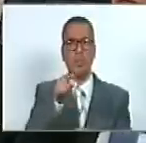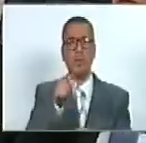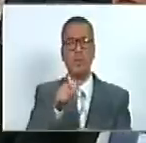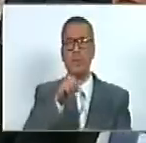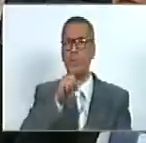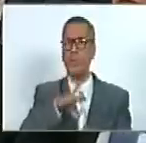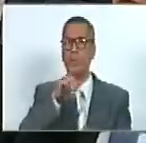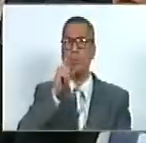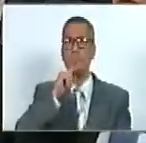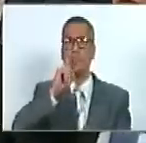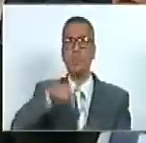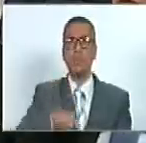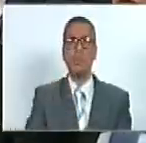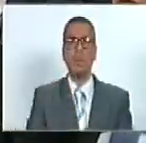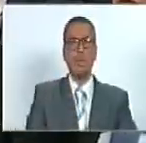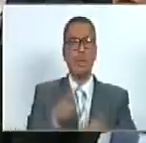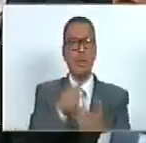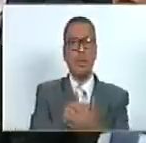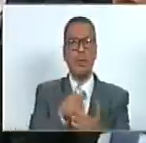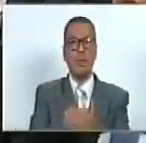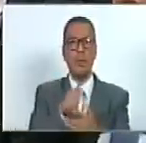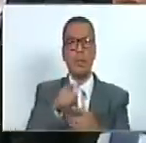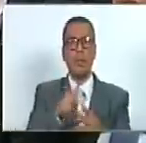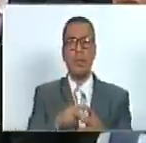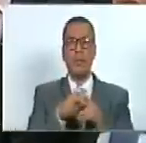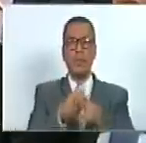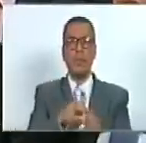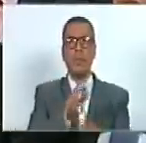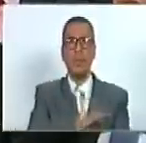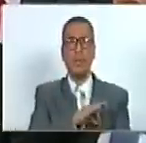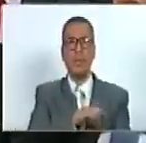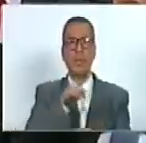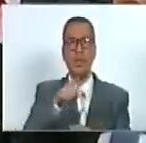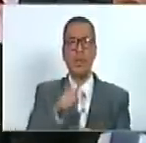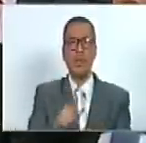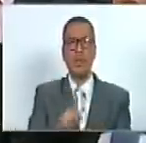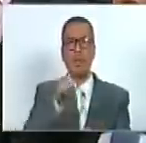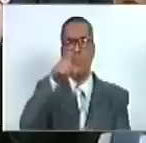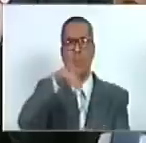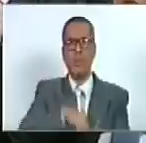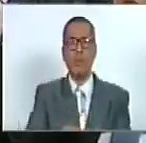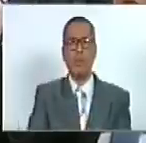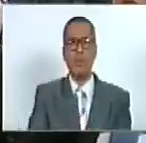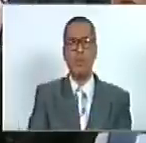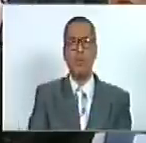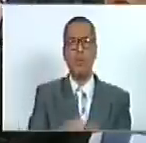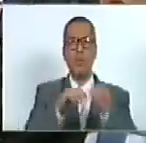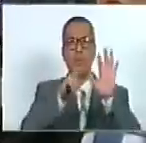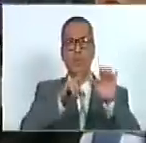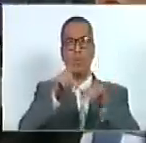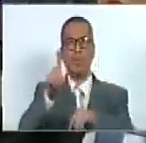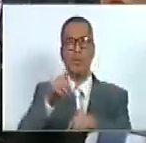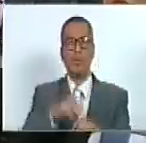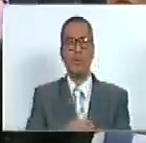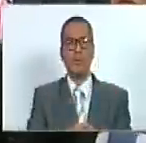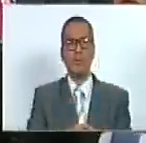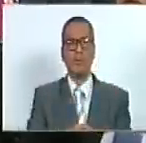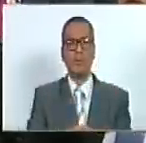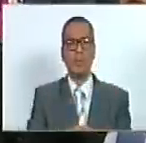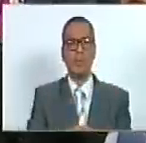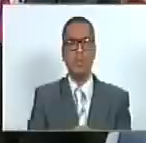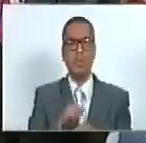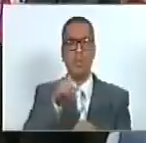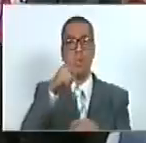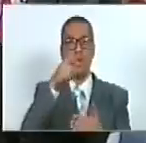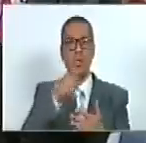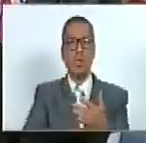además. La retroactividad de las prestaciones fue establecida en el año 1971 y fue